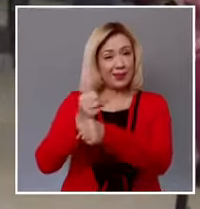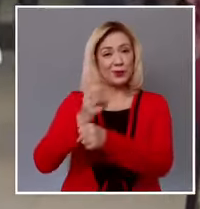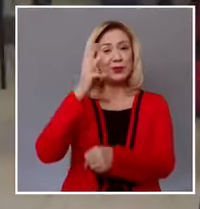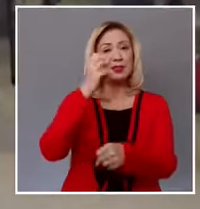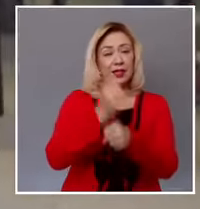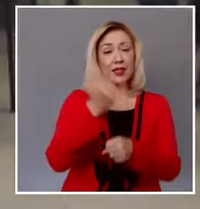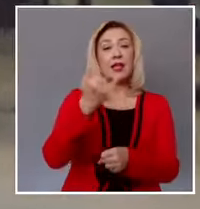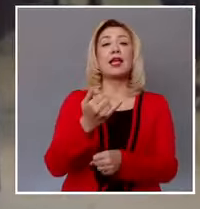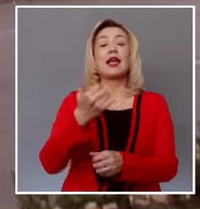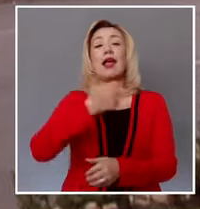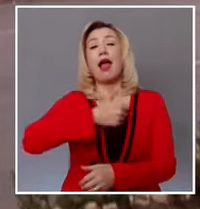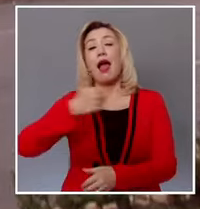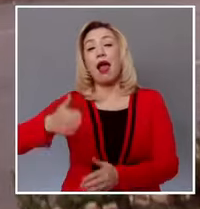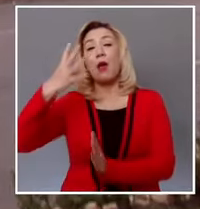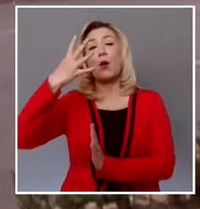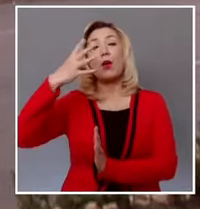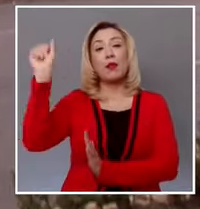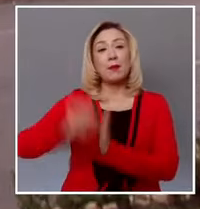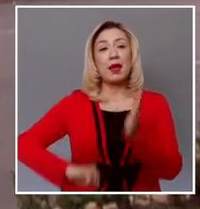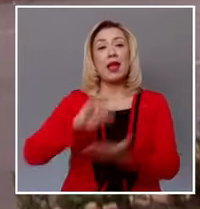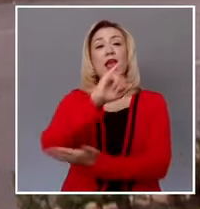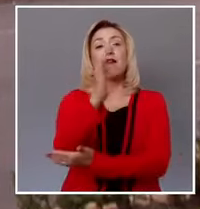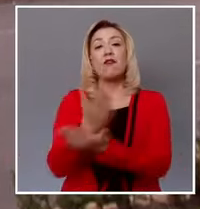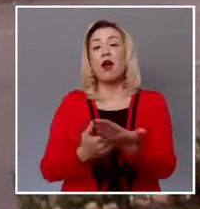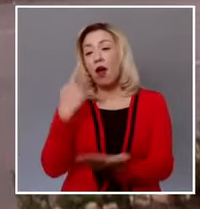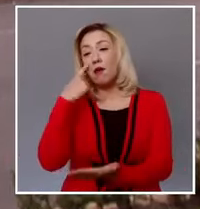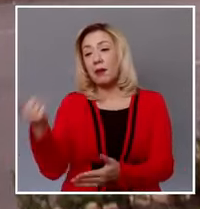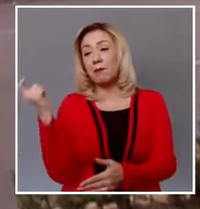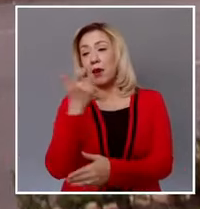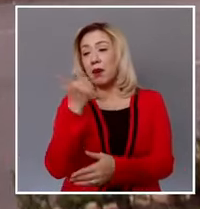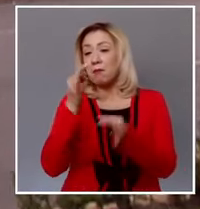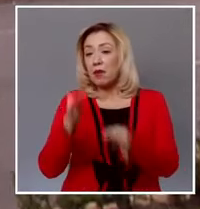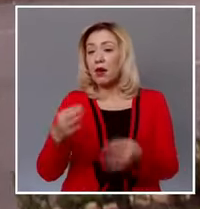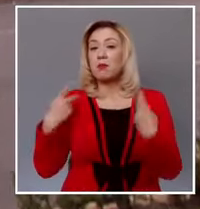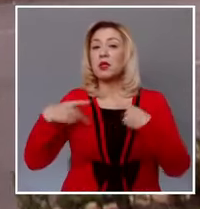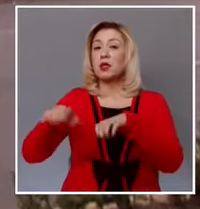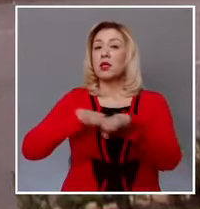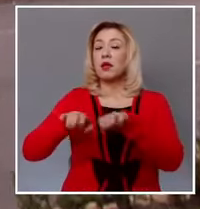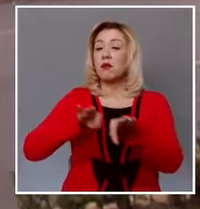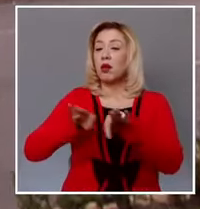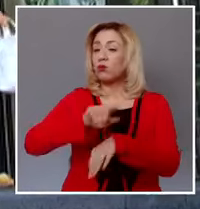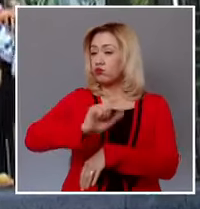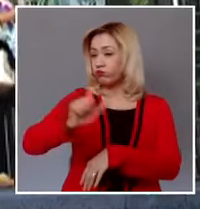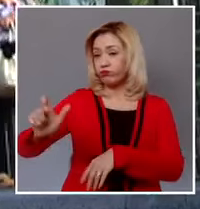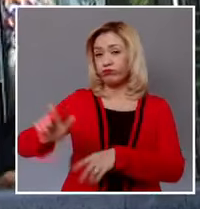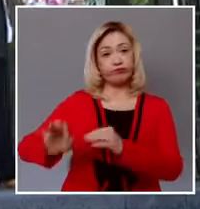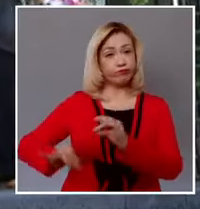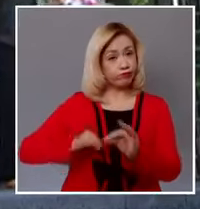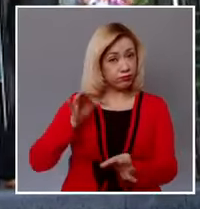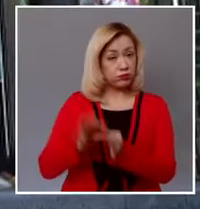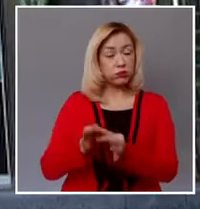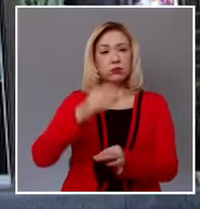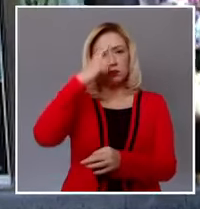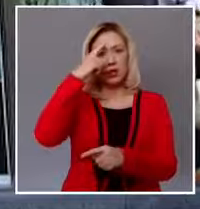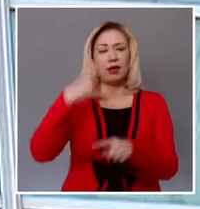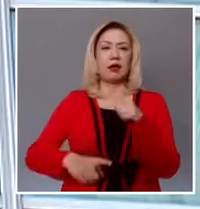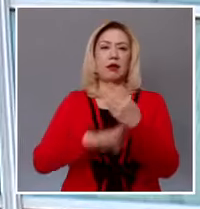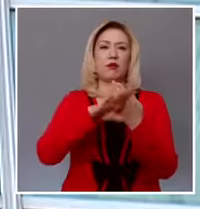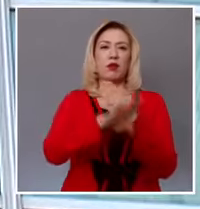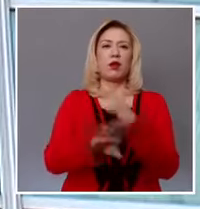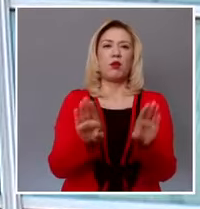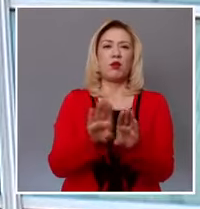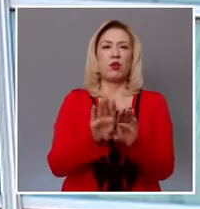información relacionada con la prestación de estos servicios. Explicó que estos requisitos buscan evitar que el sistema de subcontratación